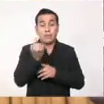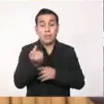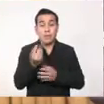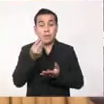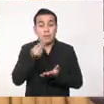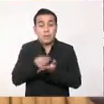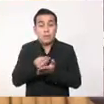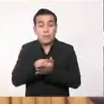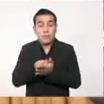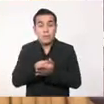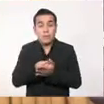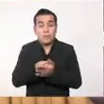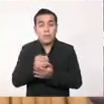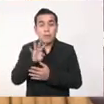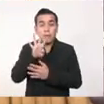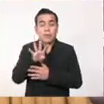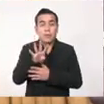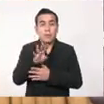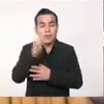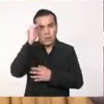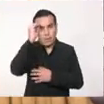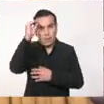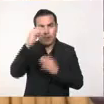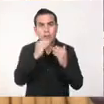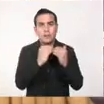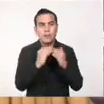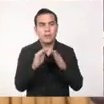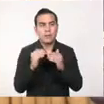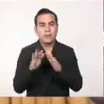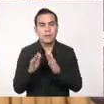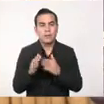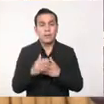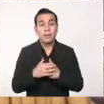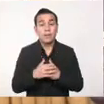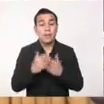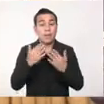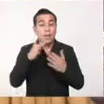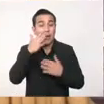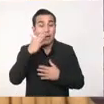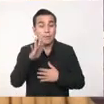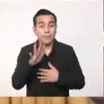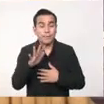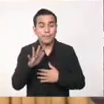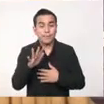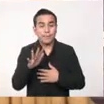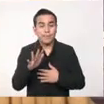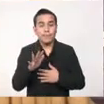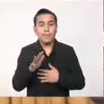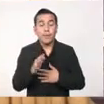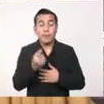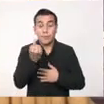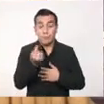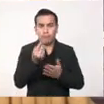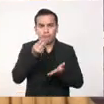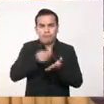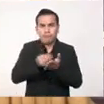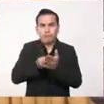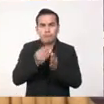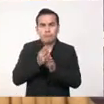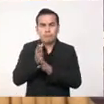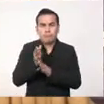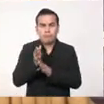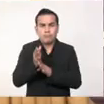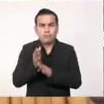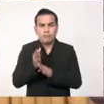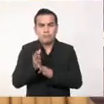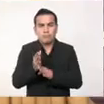economistas tenía 4 opiniones distintas. Y cuando uno de los economistas era